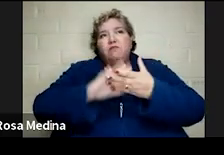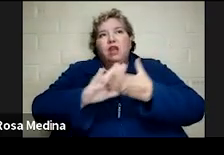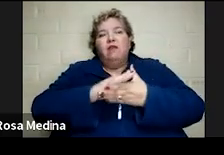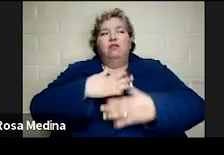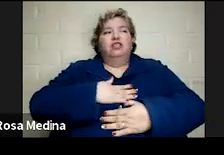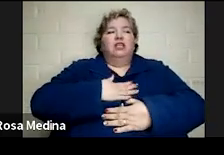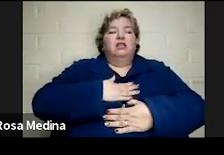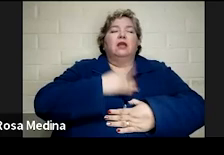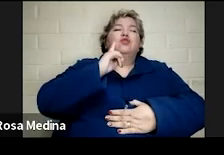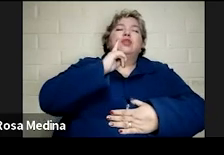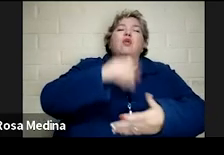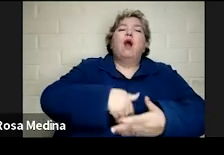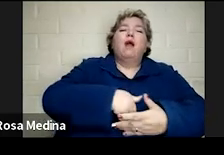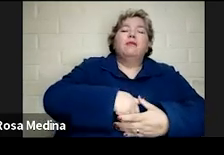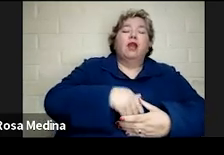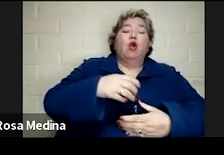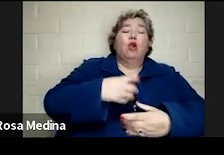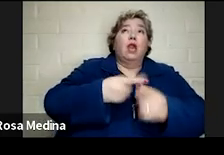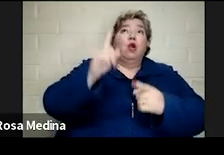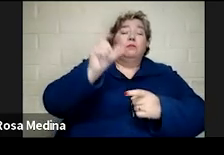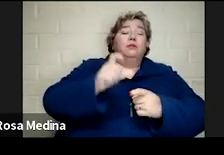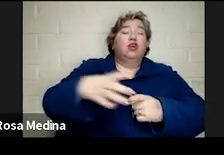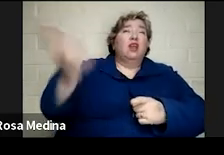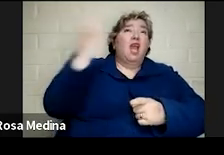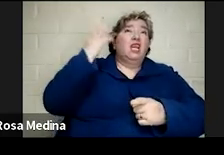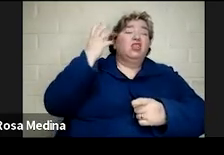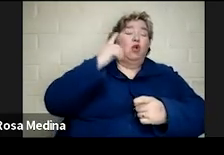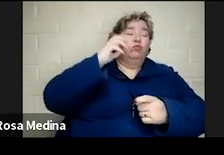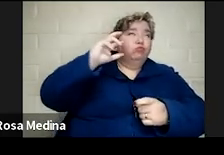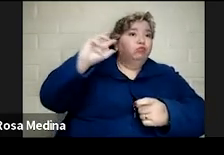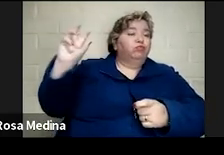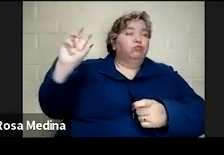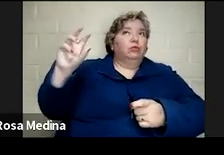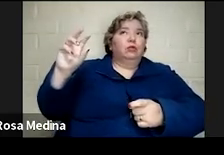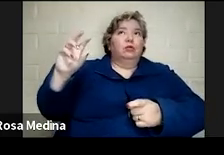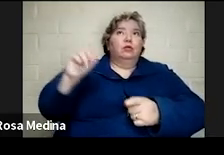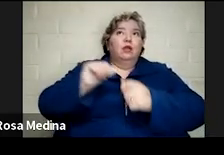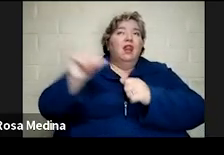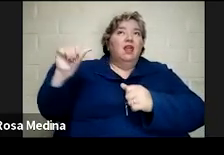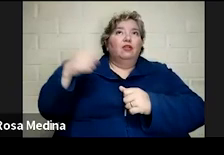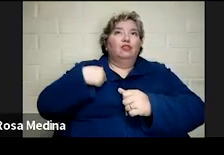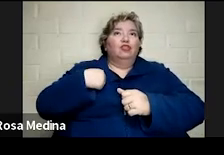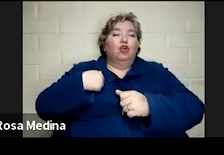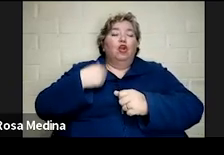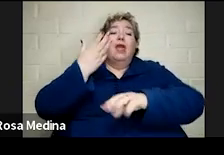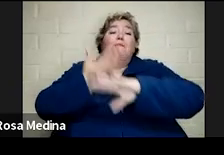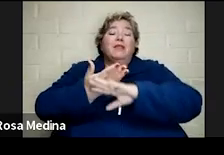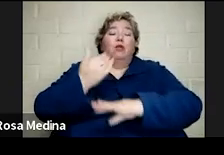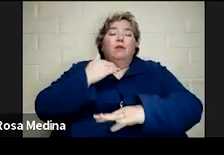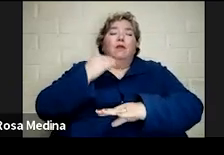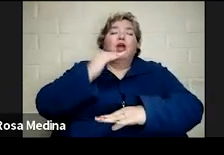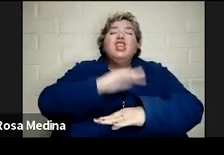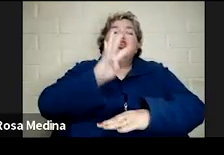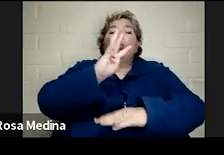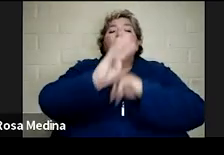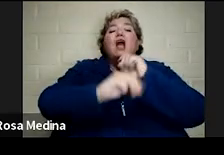externos, como alguien gritó a lo lejos, para hacer una tarea. Entonces, si nosotros le pedimos a un niño de 4 años